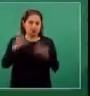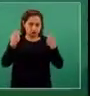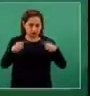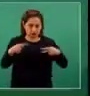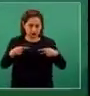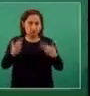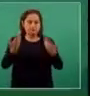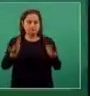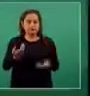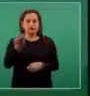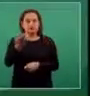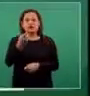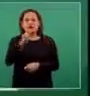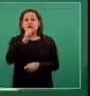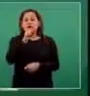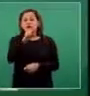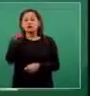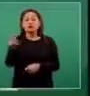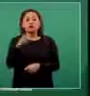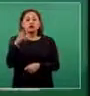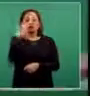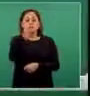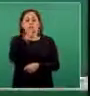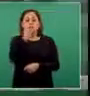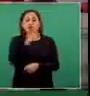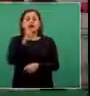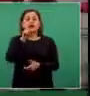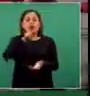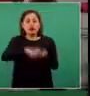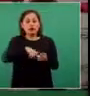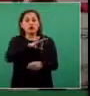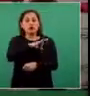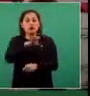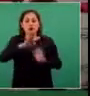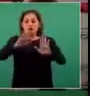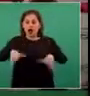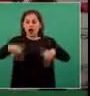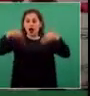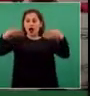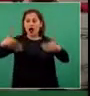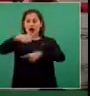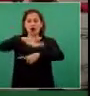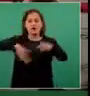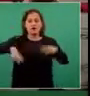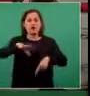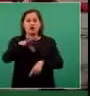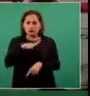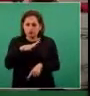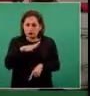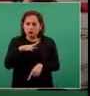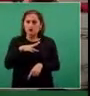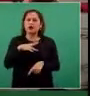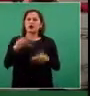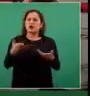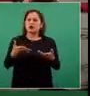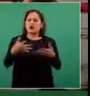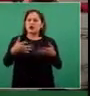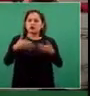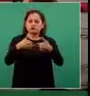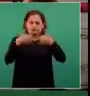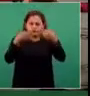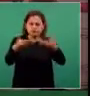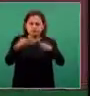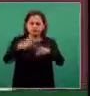para las escuelas es que se usen los espacios abiertos, donde existe un patio, un jardín, un